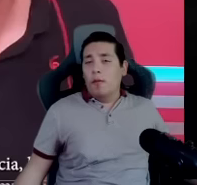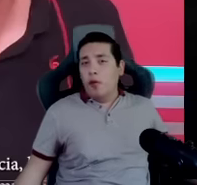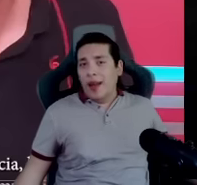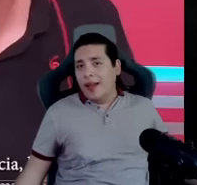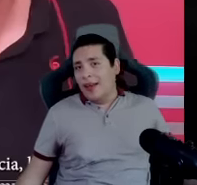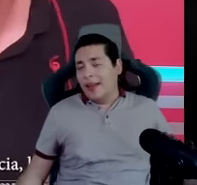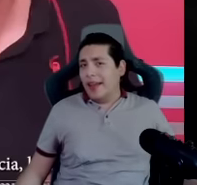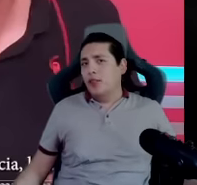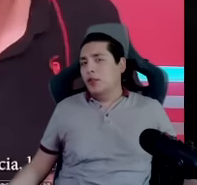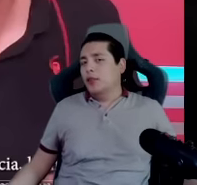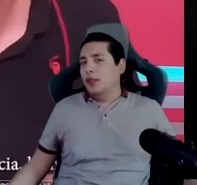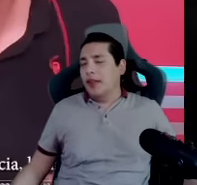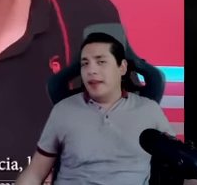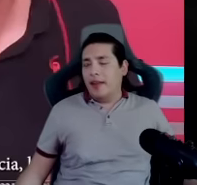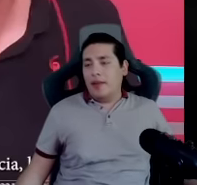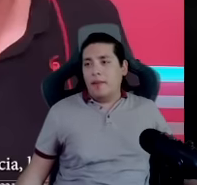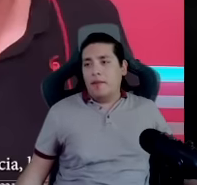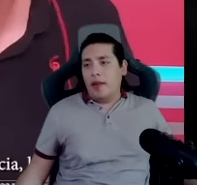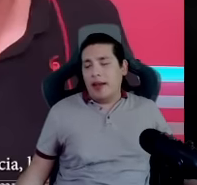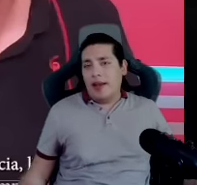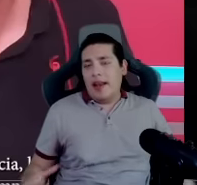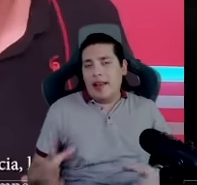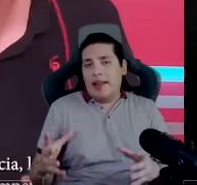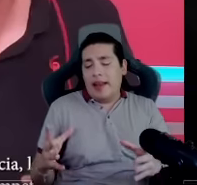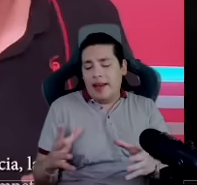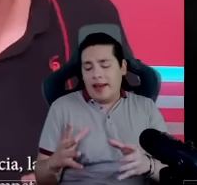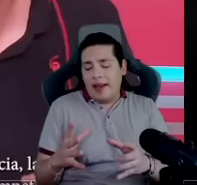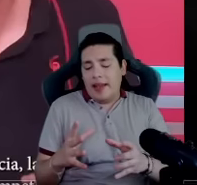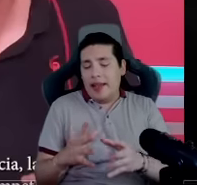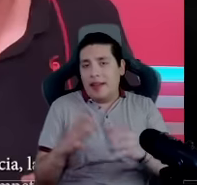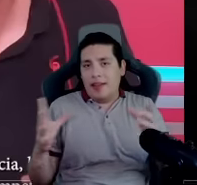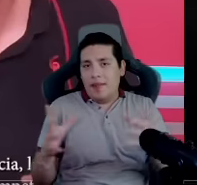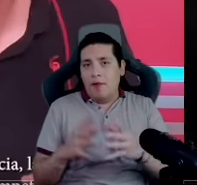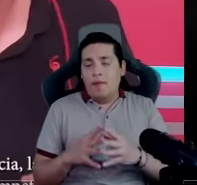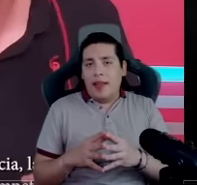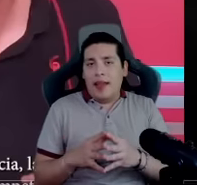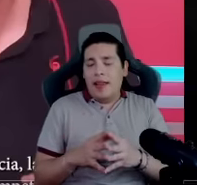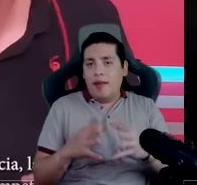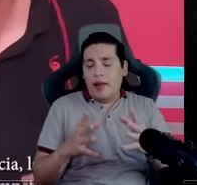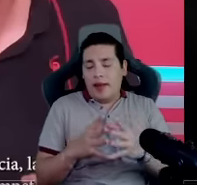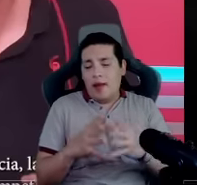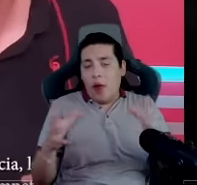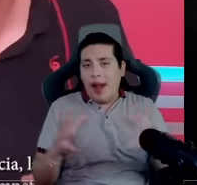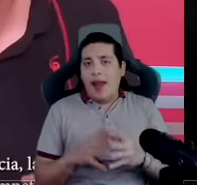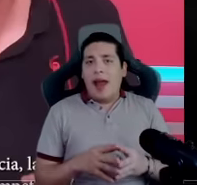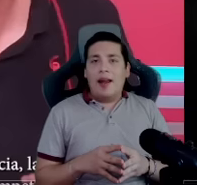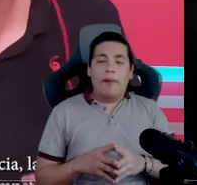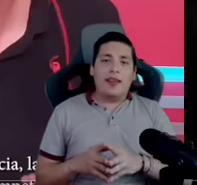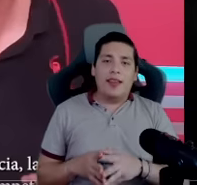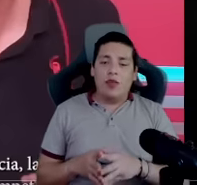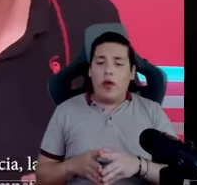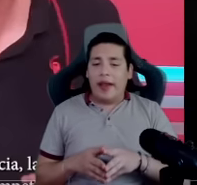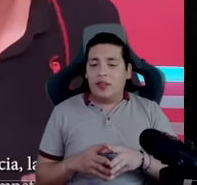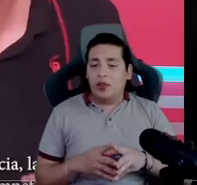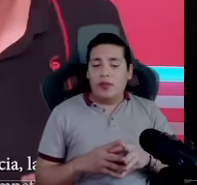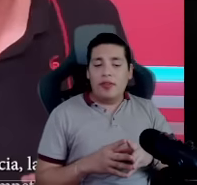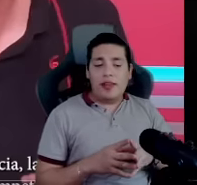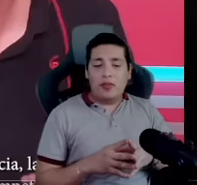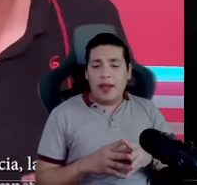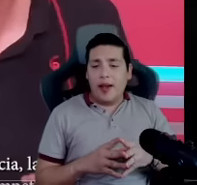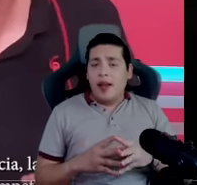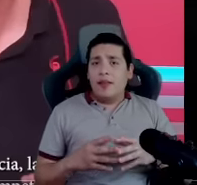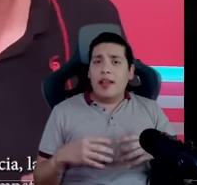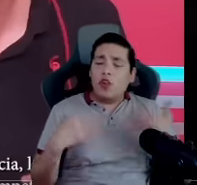popular que es como si el equitativo el igual al partido Acción